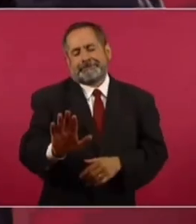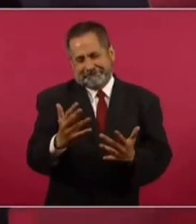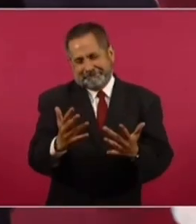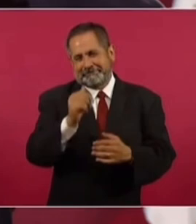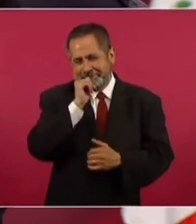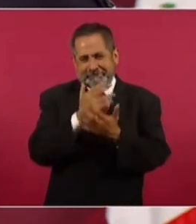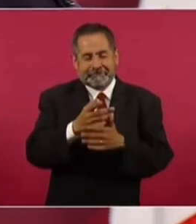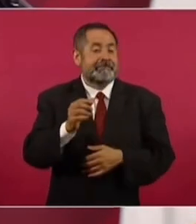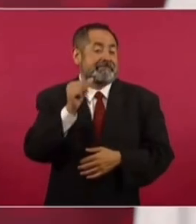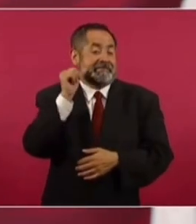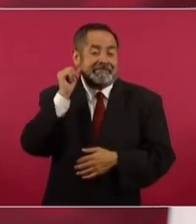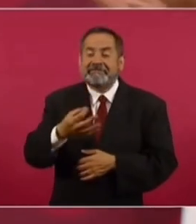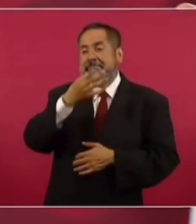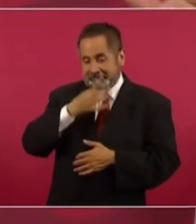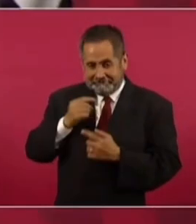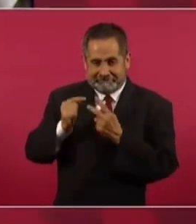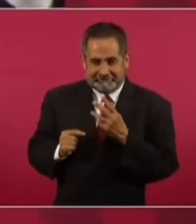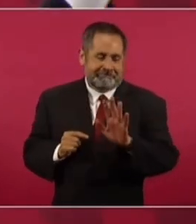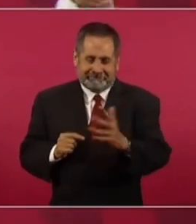Todavía hasta ayer me enteré.